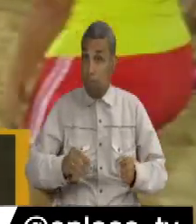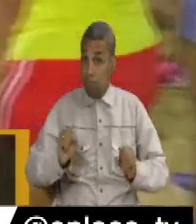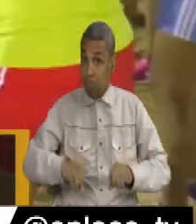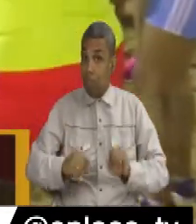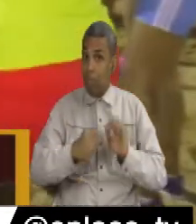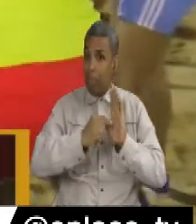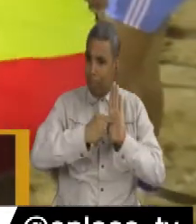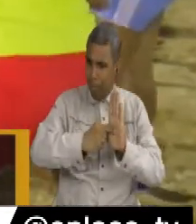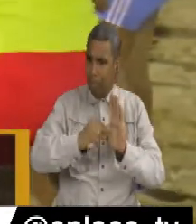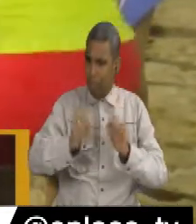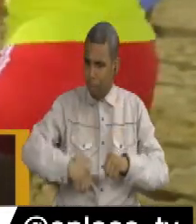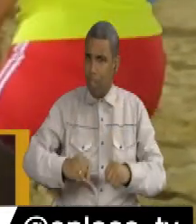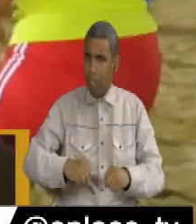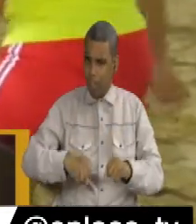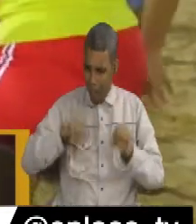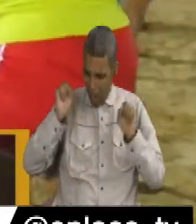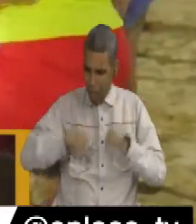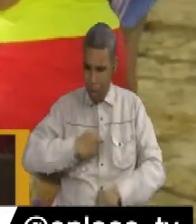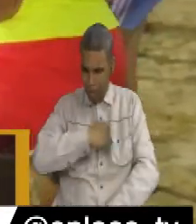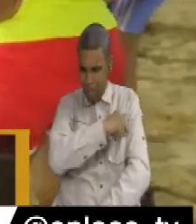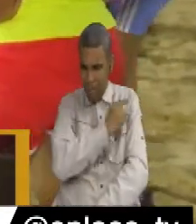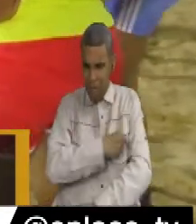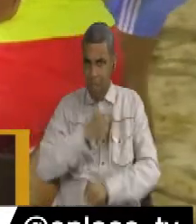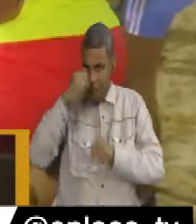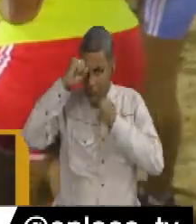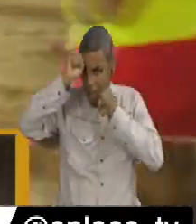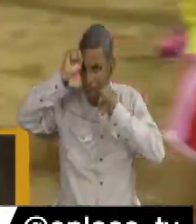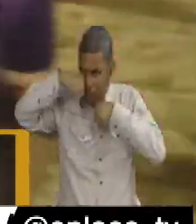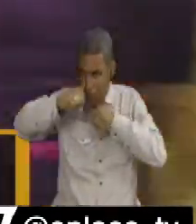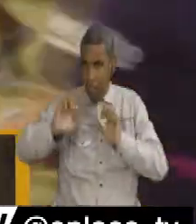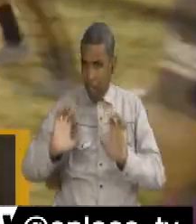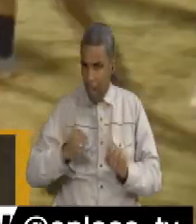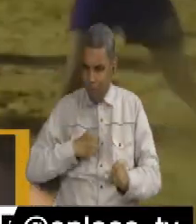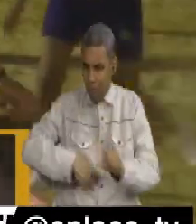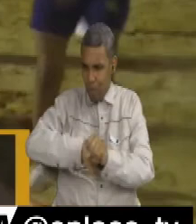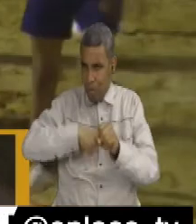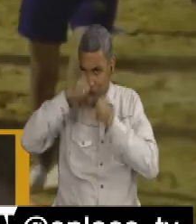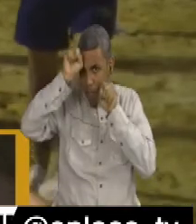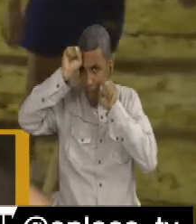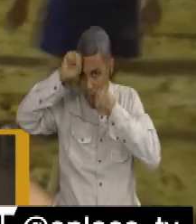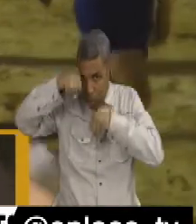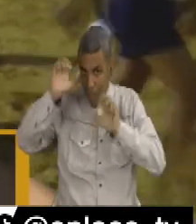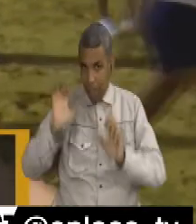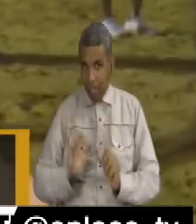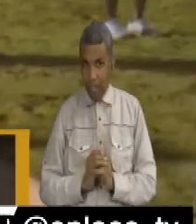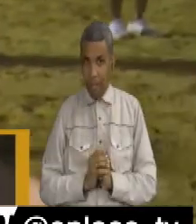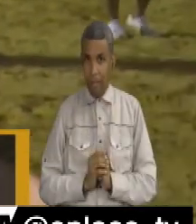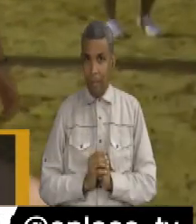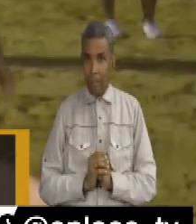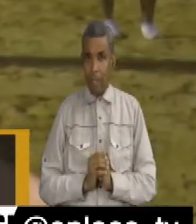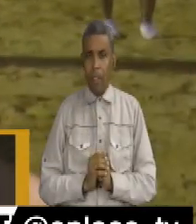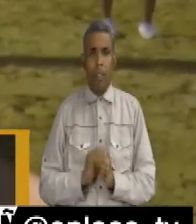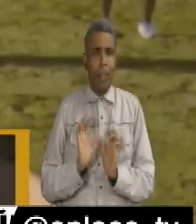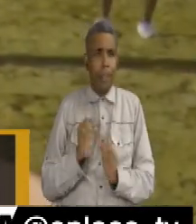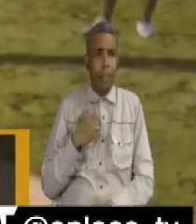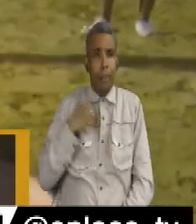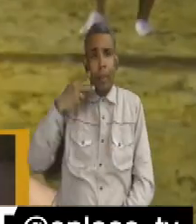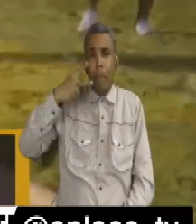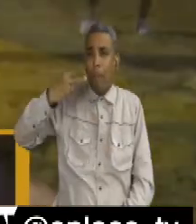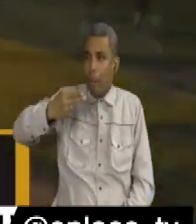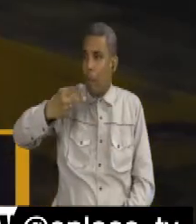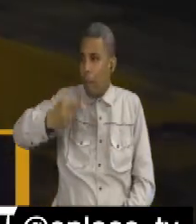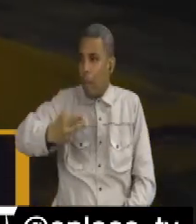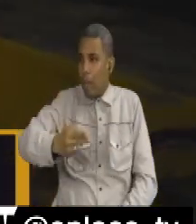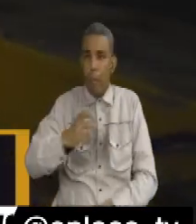comunidad que nosotras las mujeres también podemos y que amamos el deporte. Es algo que me parece muy interesante, salir de la rutina porque no todo es trabajo.